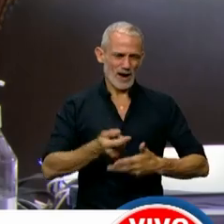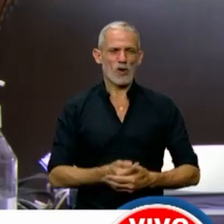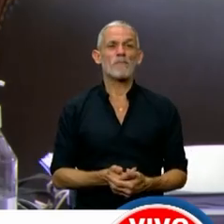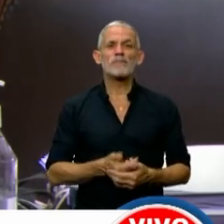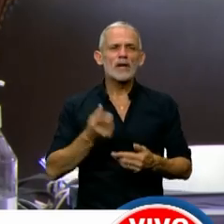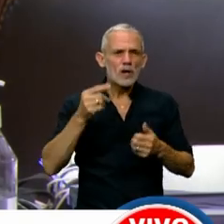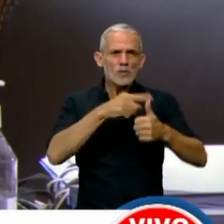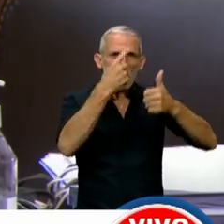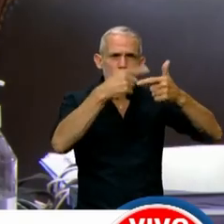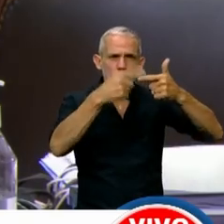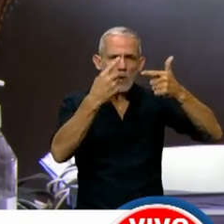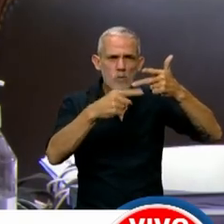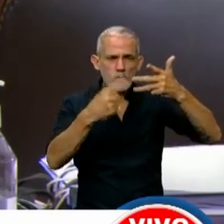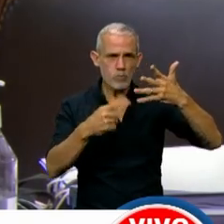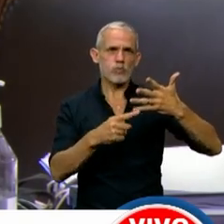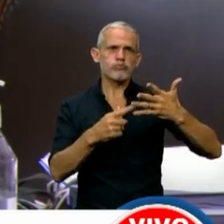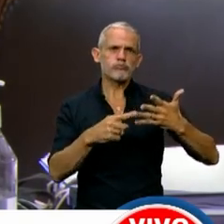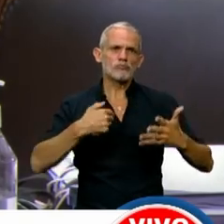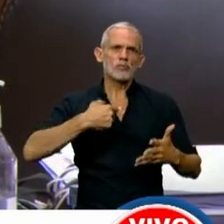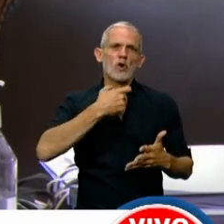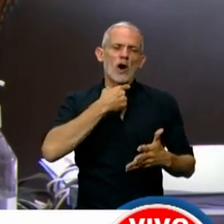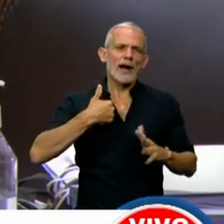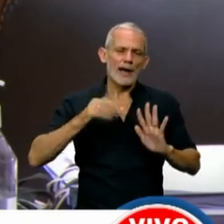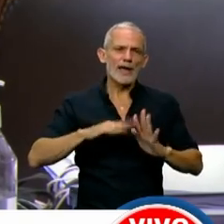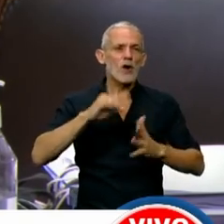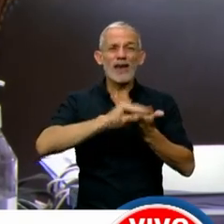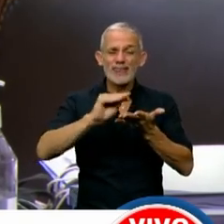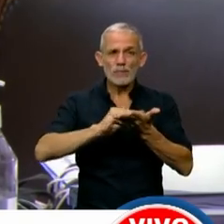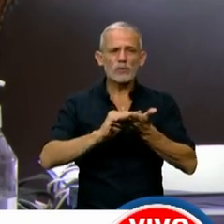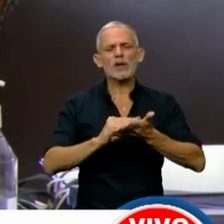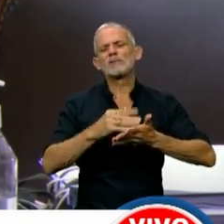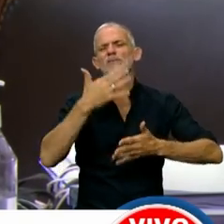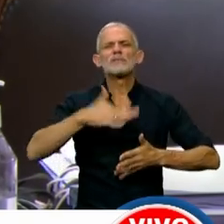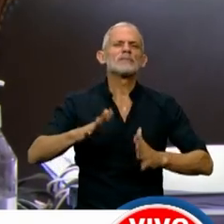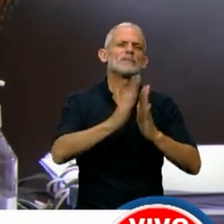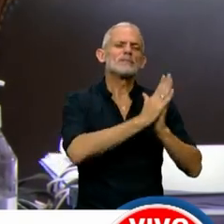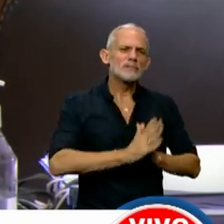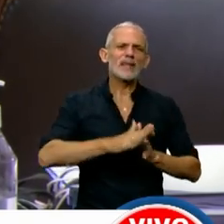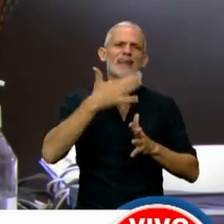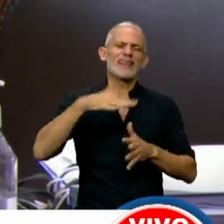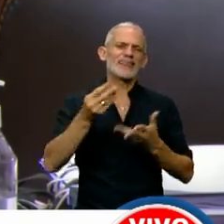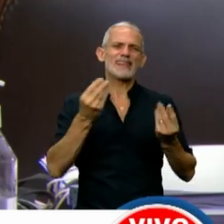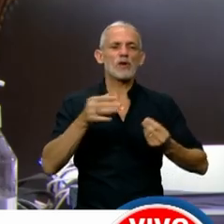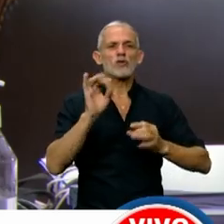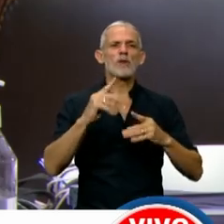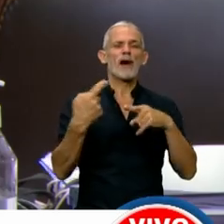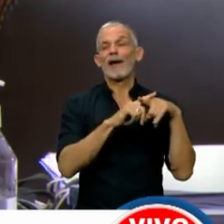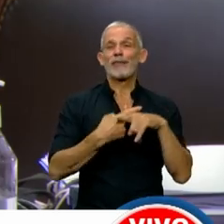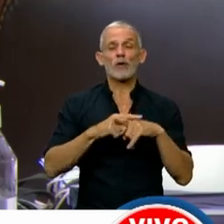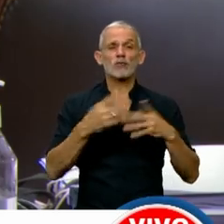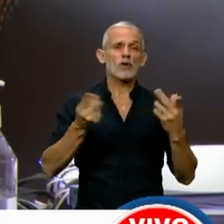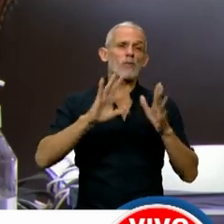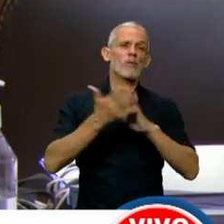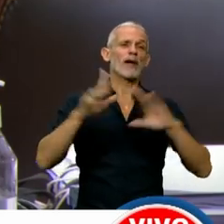todo esto que expuse que aspiro a que los diputados comprendan que no hay solo una discusión por los